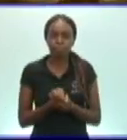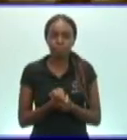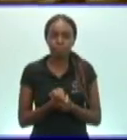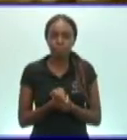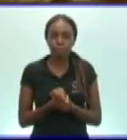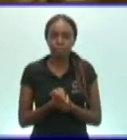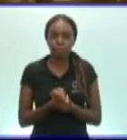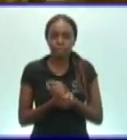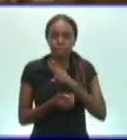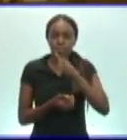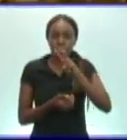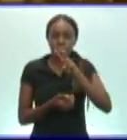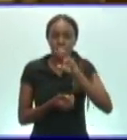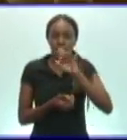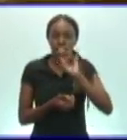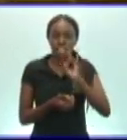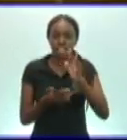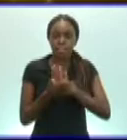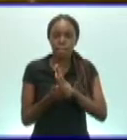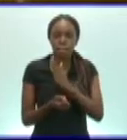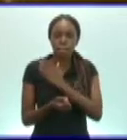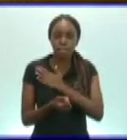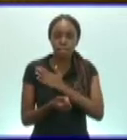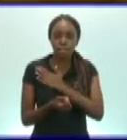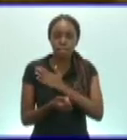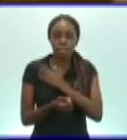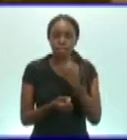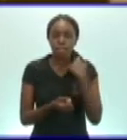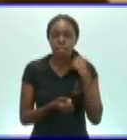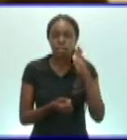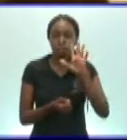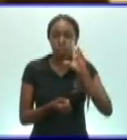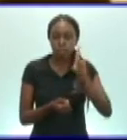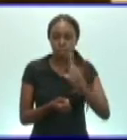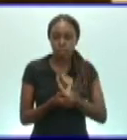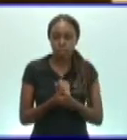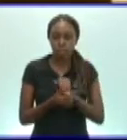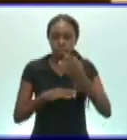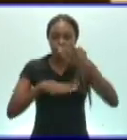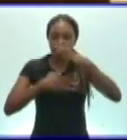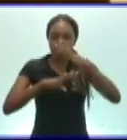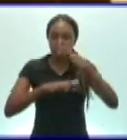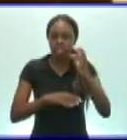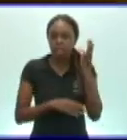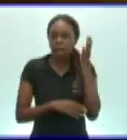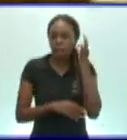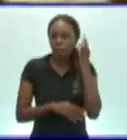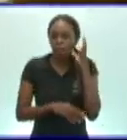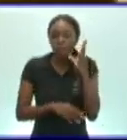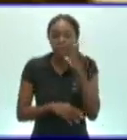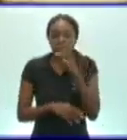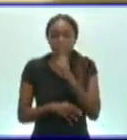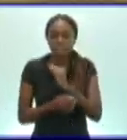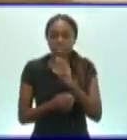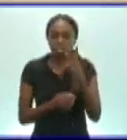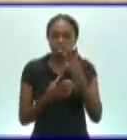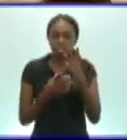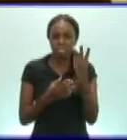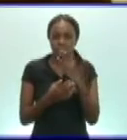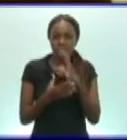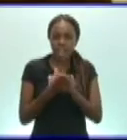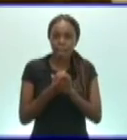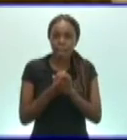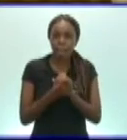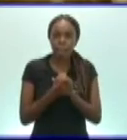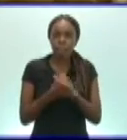Y el 27 de marzo de 1851, en la ventana de Luz Vázquez, los tres amigos, guiados por